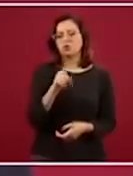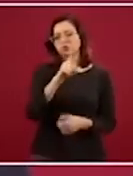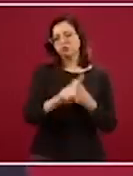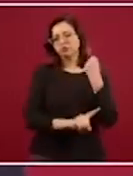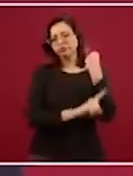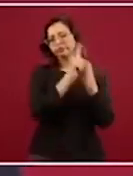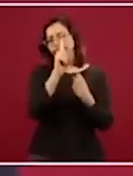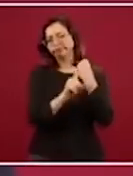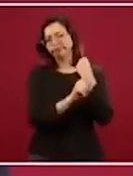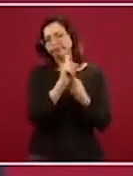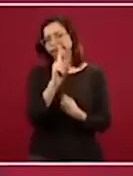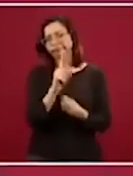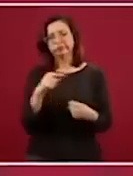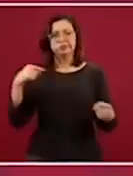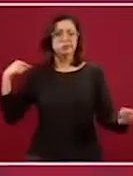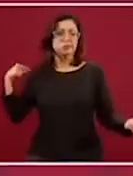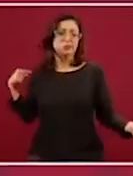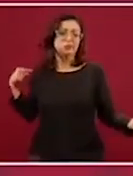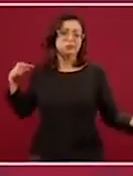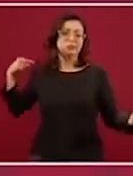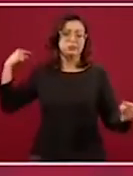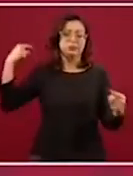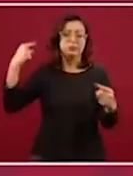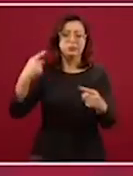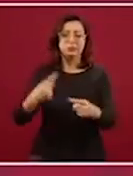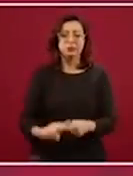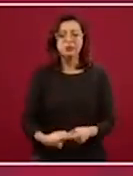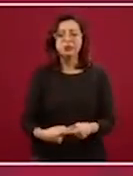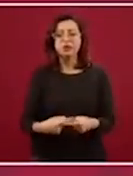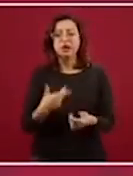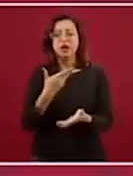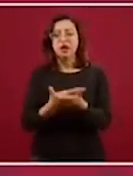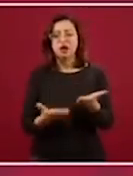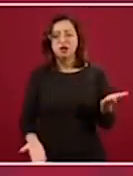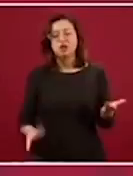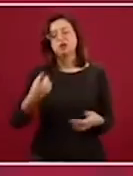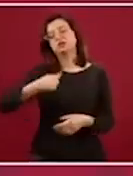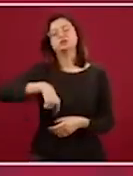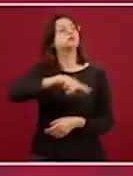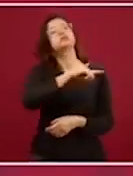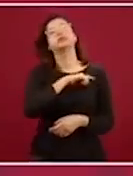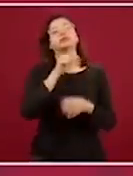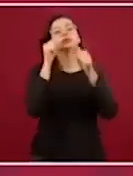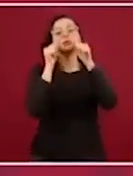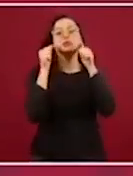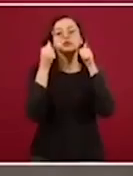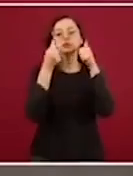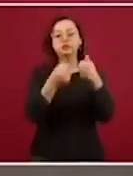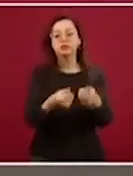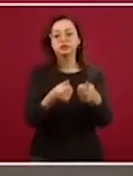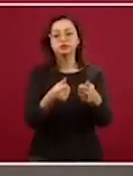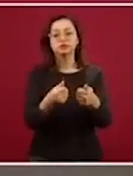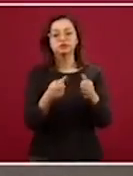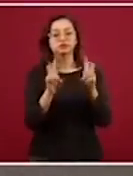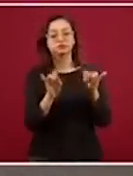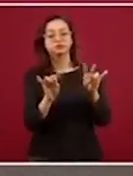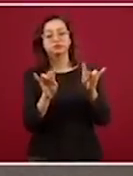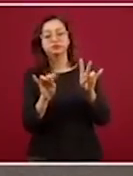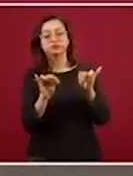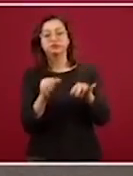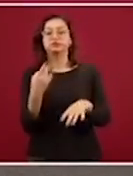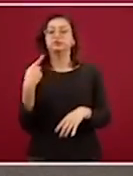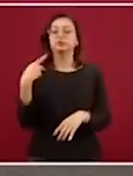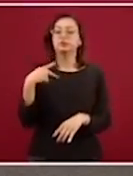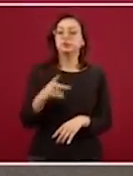estamos pendientes, nada más que también no vamos a